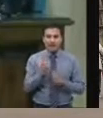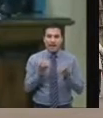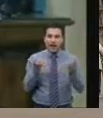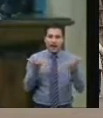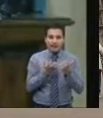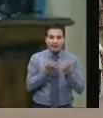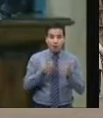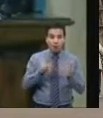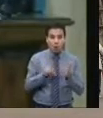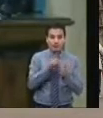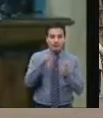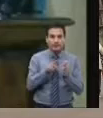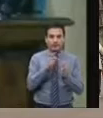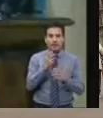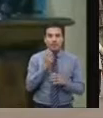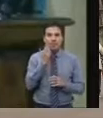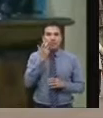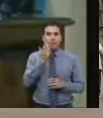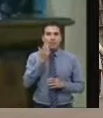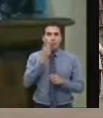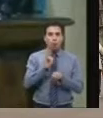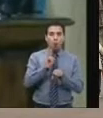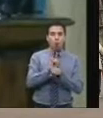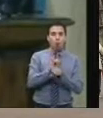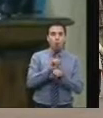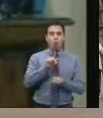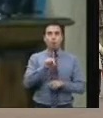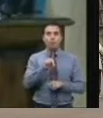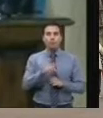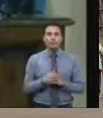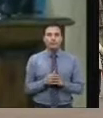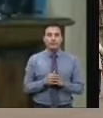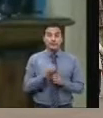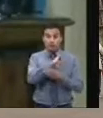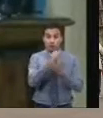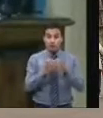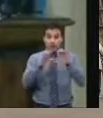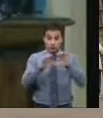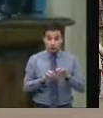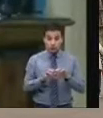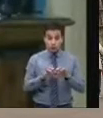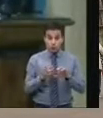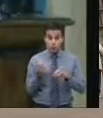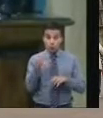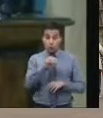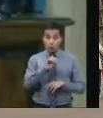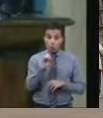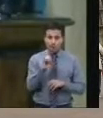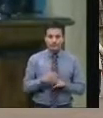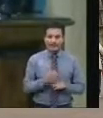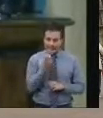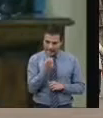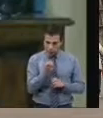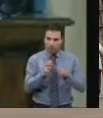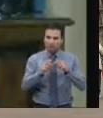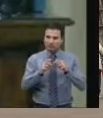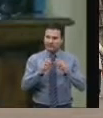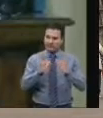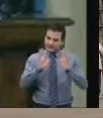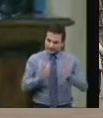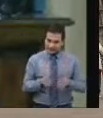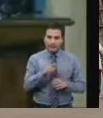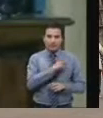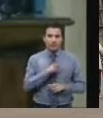que no fue reportada en sus gastos y además en tiempos prohibidos, se detenga de una vez por todas. Por eso hay una sanción